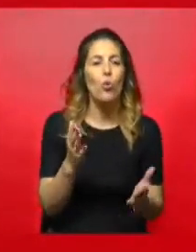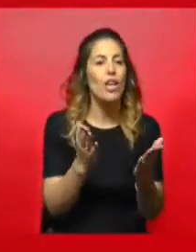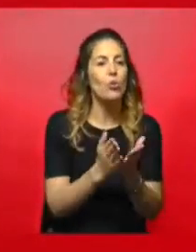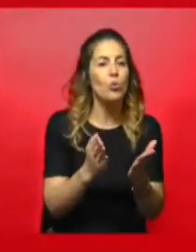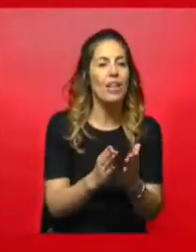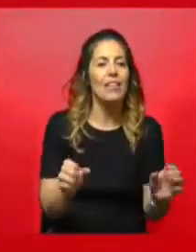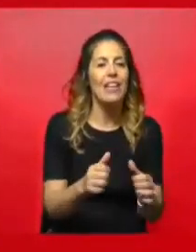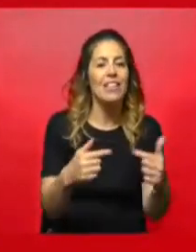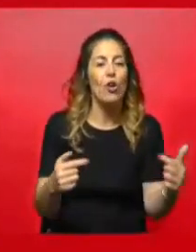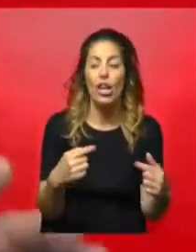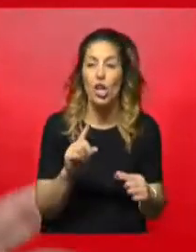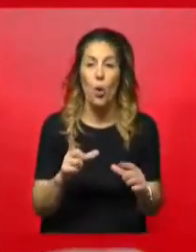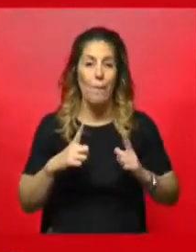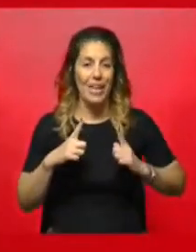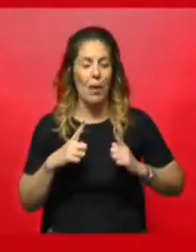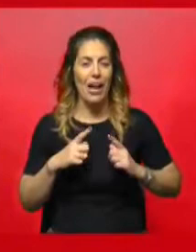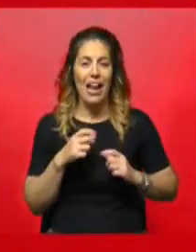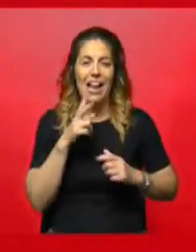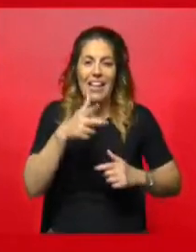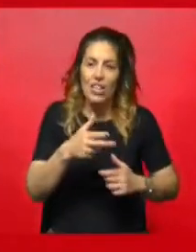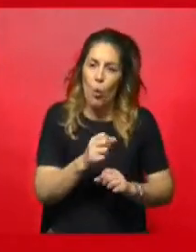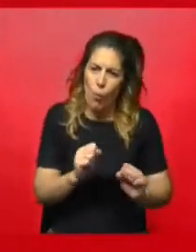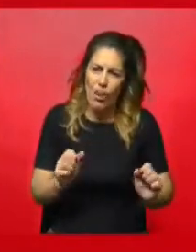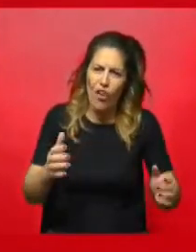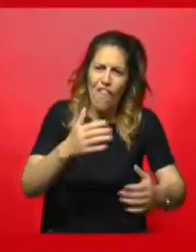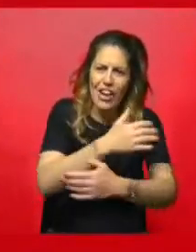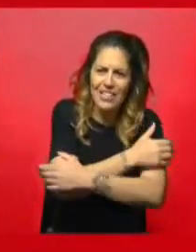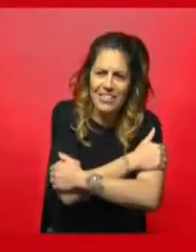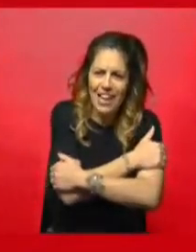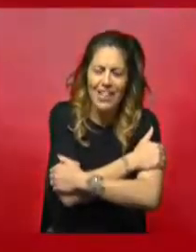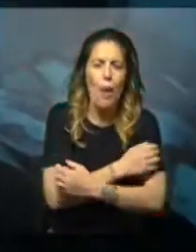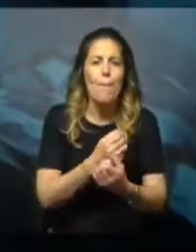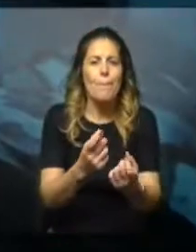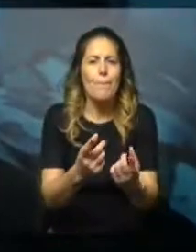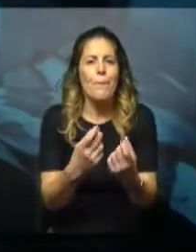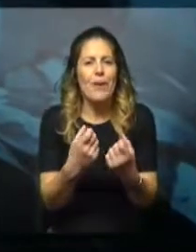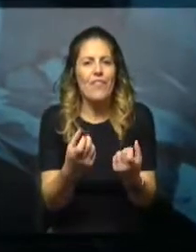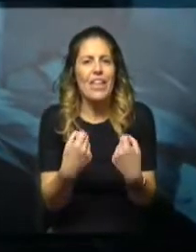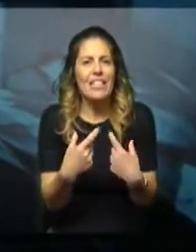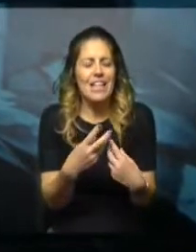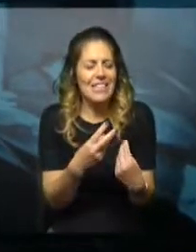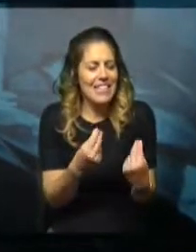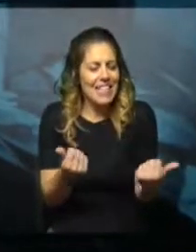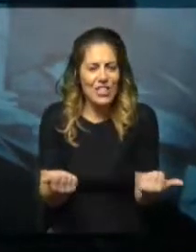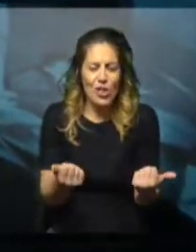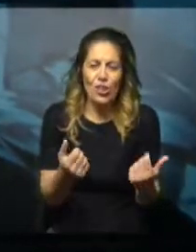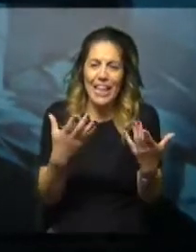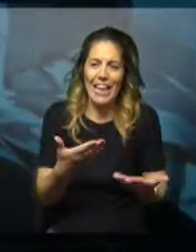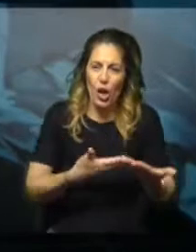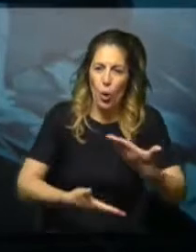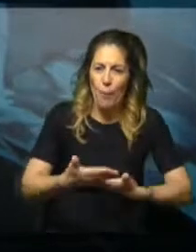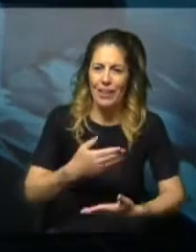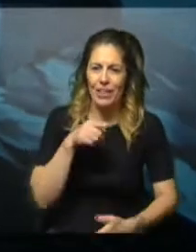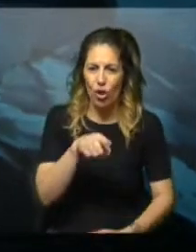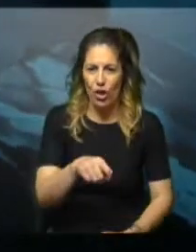digo te puedo abrazar necesito esa sensación de de tener que compartir con él lo que me está pasando porque